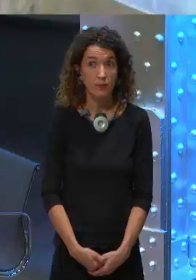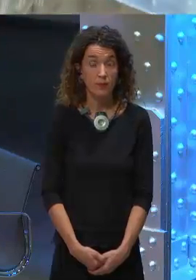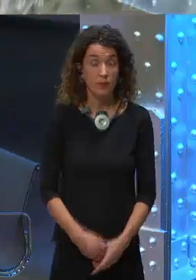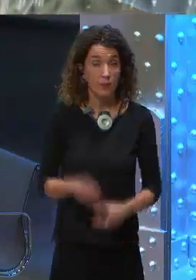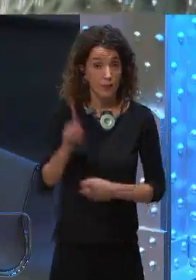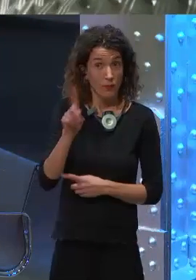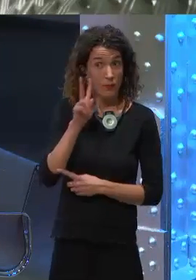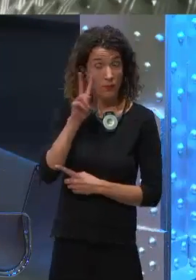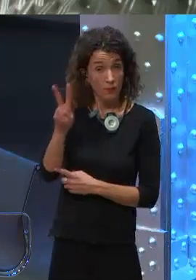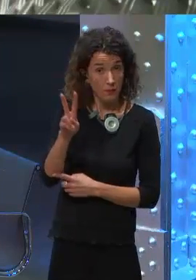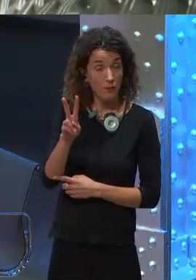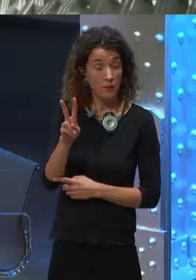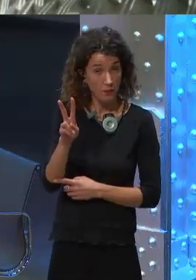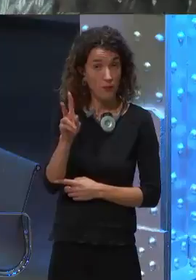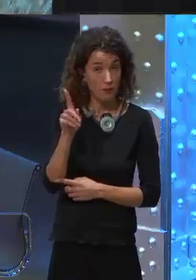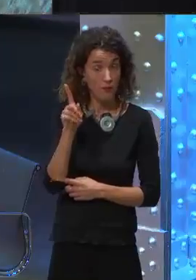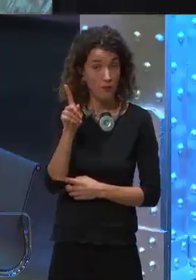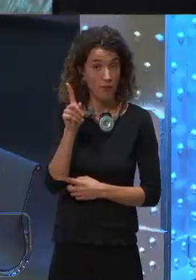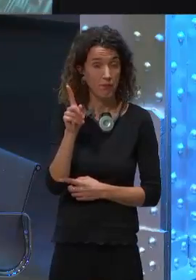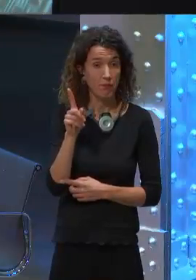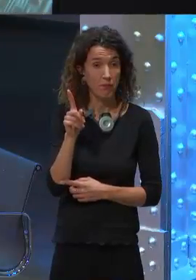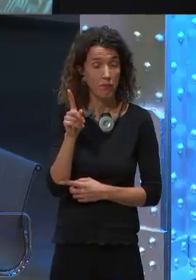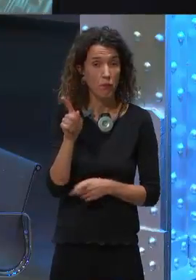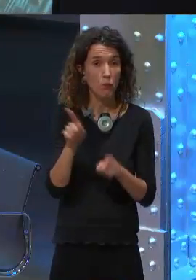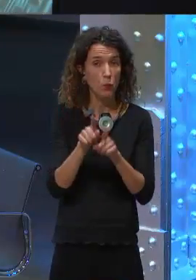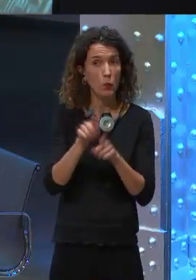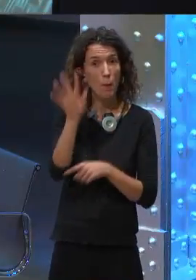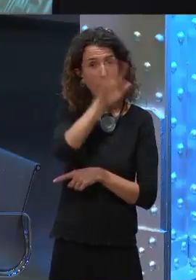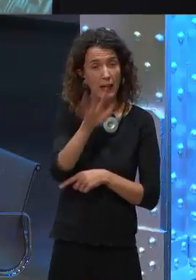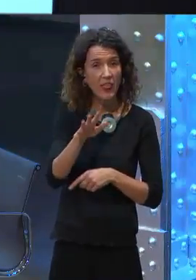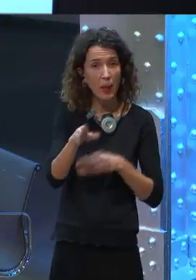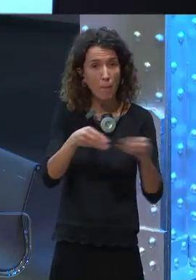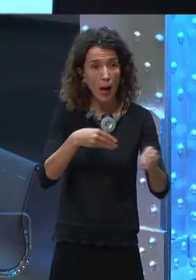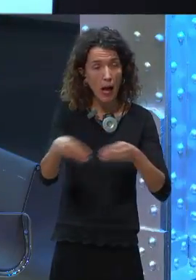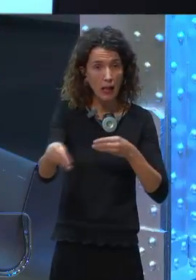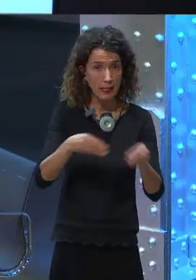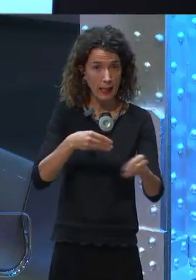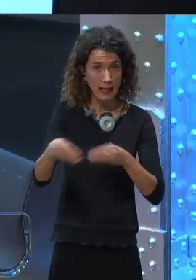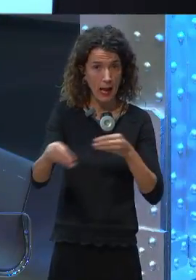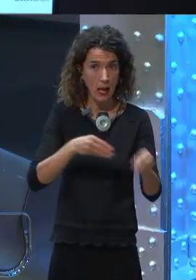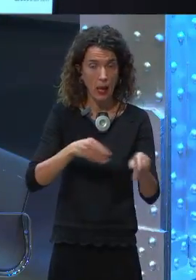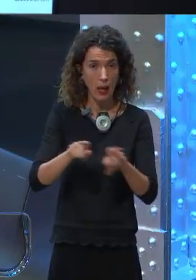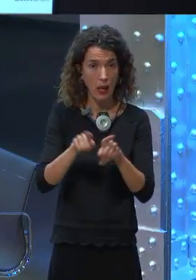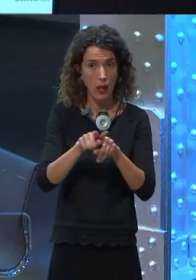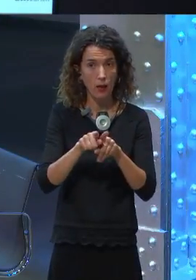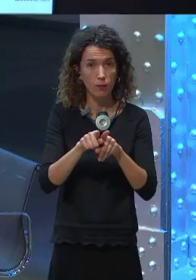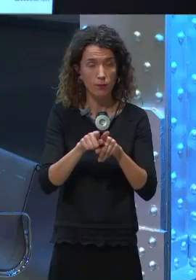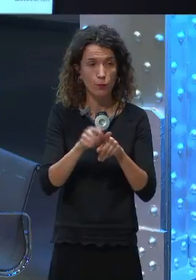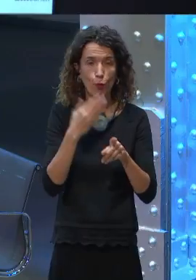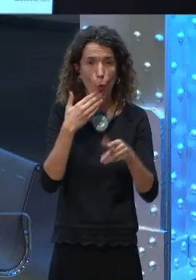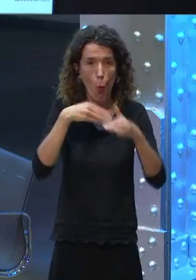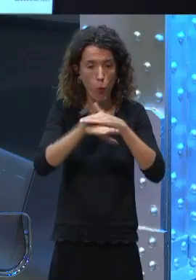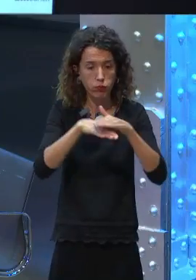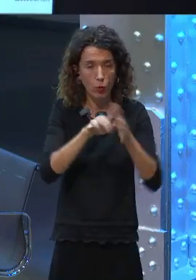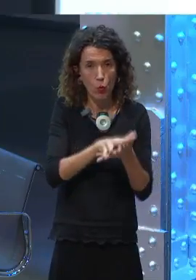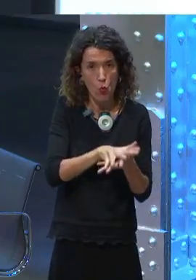Aquí se puede ver cómo parece que el material se va acumulando de una forma casi mágica.